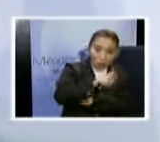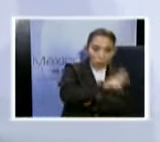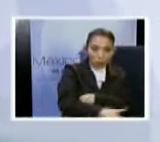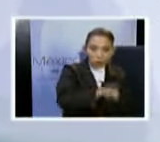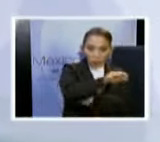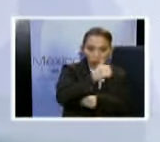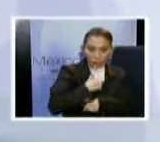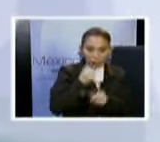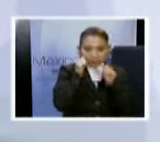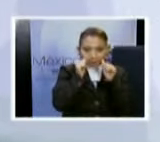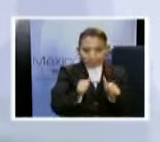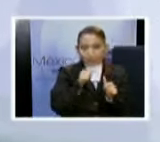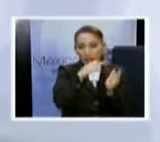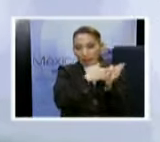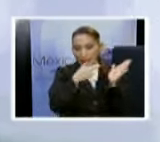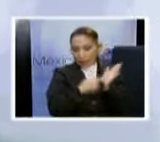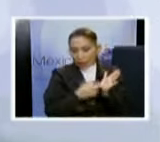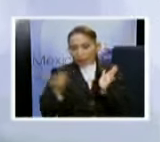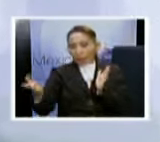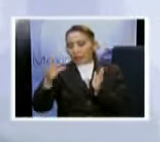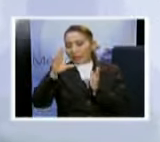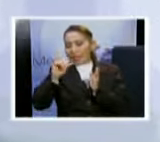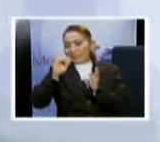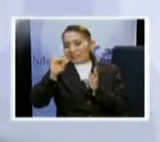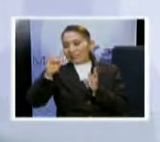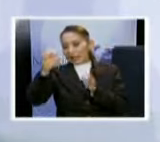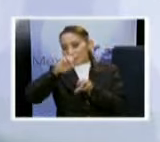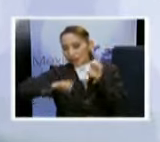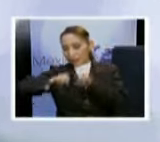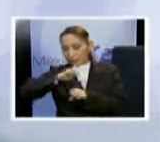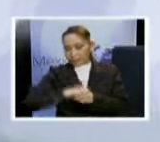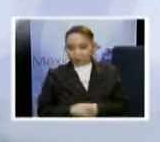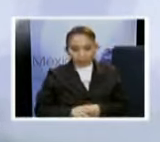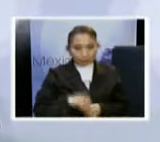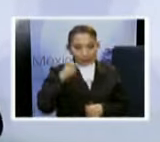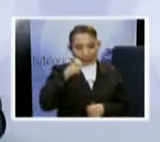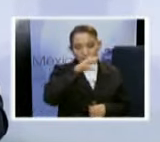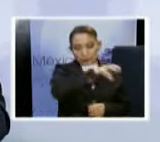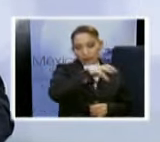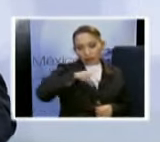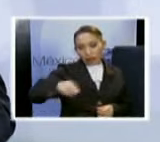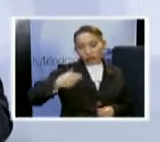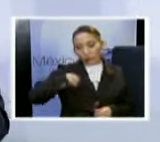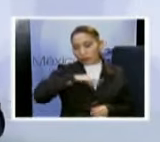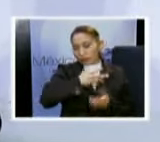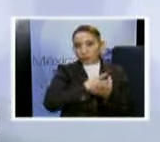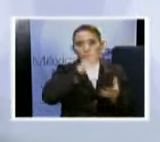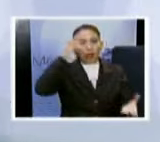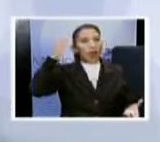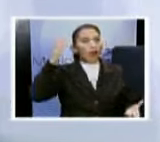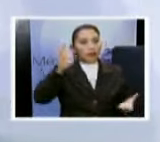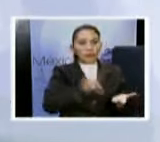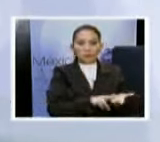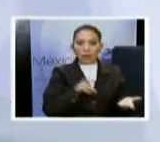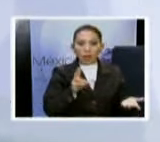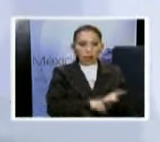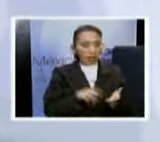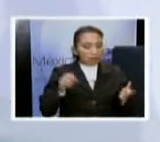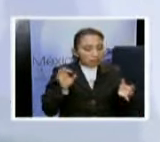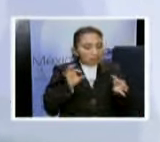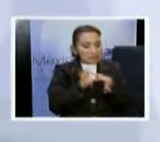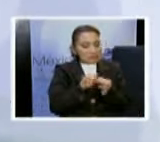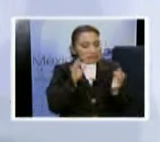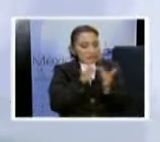provincial, atendiendo los lineamientos de la Cancillería y de la embajada. Bajo este escenario ha sido de gran utilidad la estrecha y